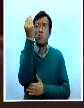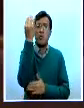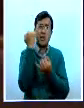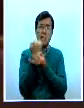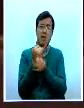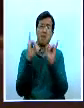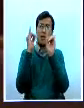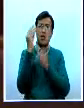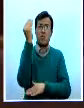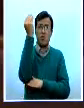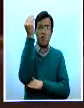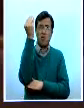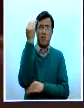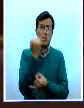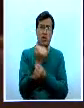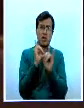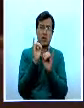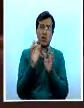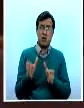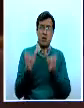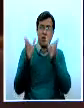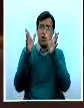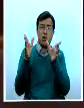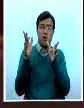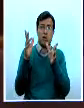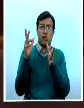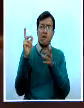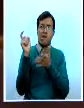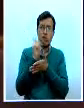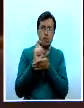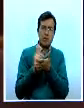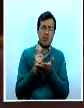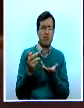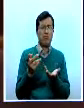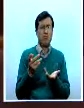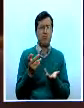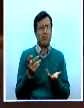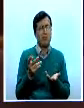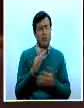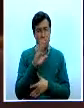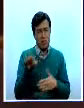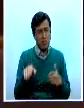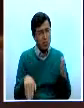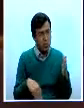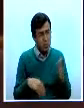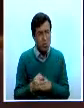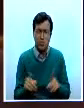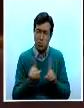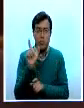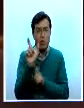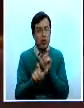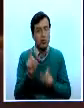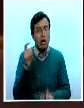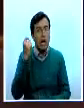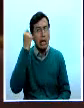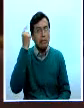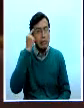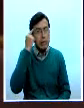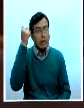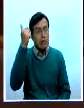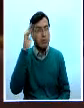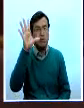tenemos ahí en la plaza grande es lo que queremos evitar porque yo considero que no son todos pero hay personas que no tienen sentido común no